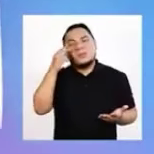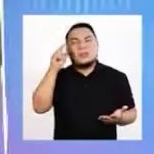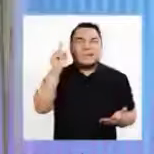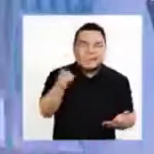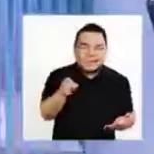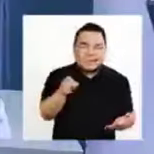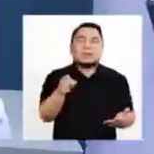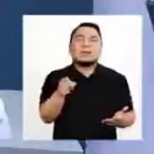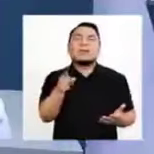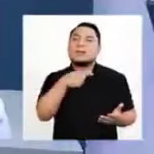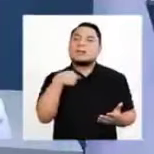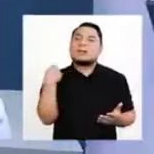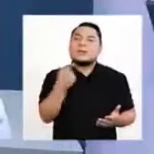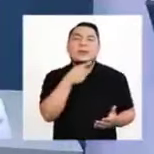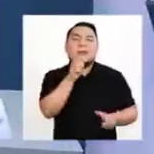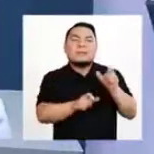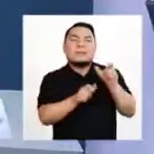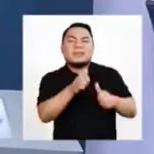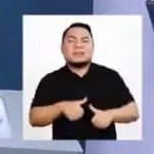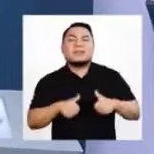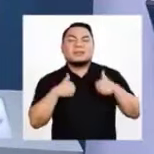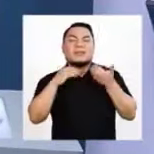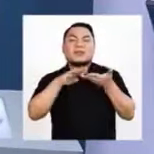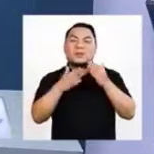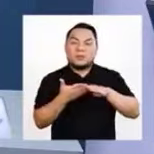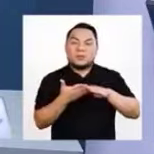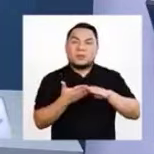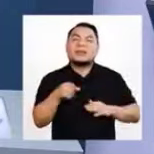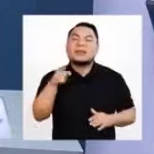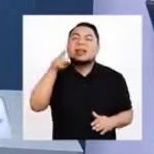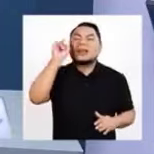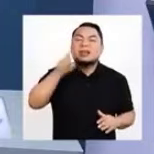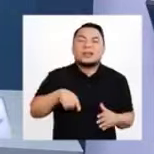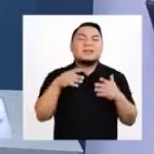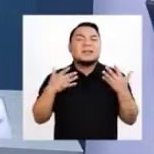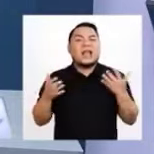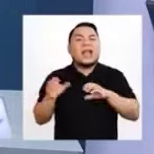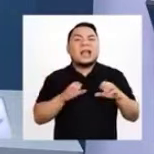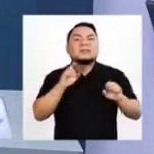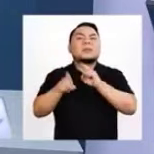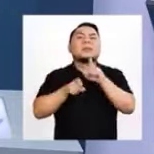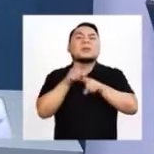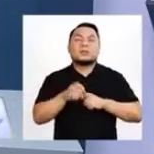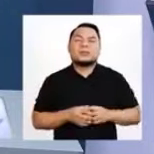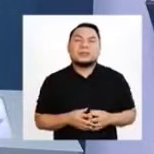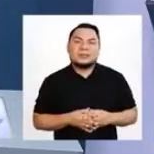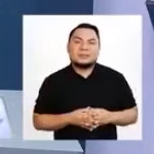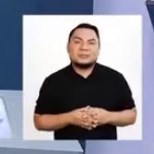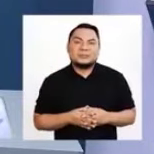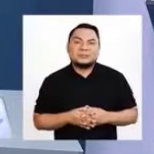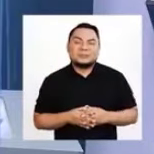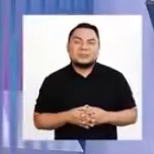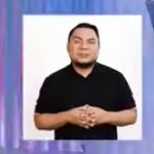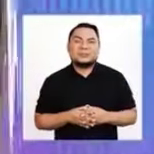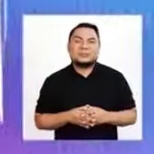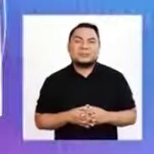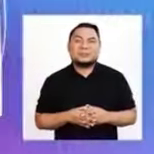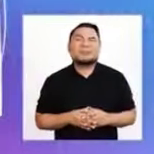Y por ello, los habitantes de la comunidad se deben hacer la pregunta.